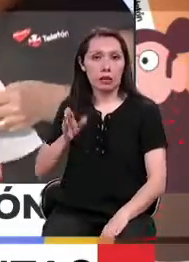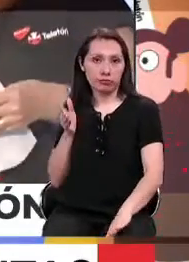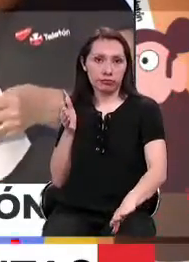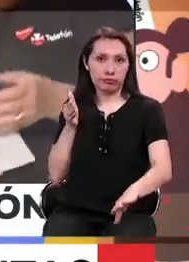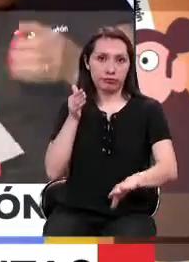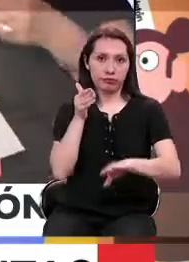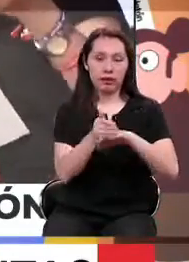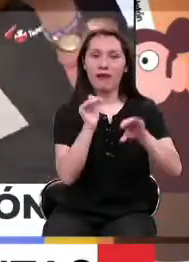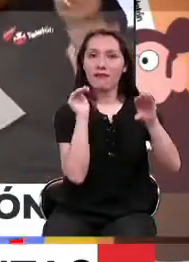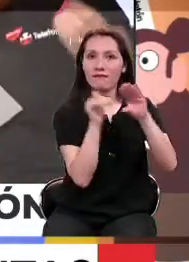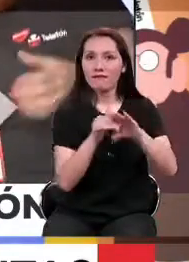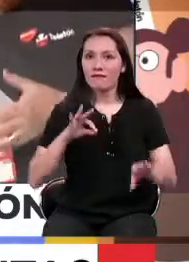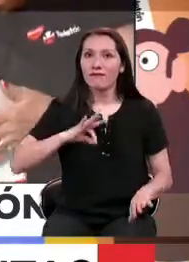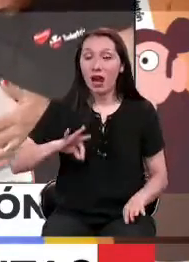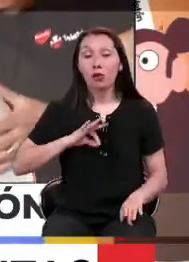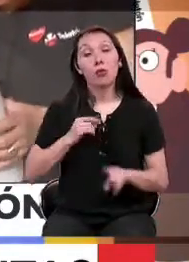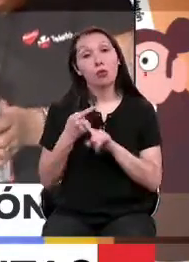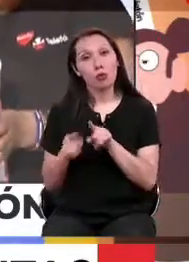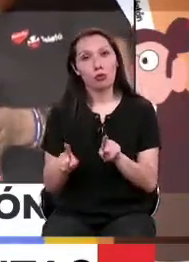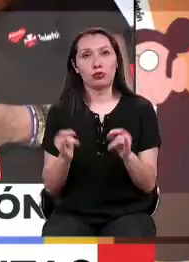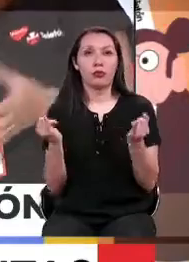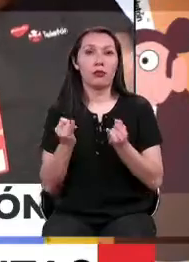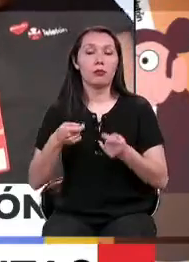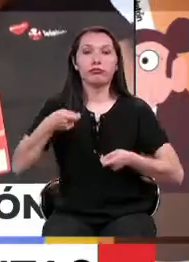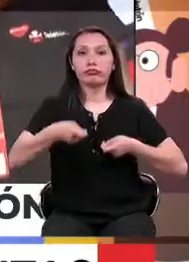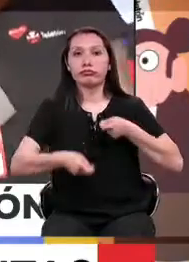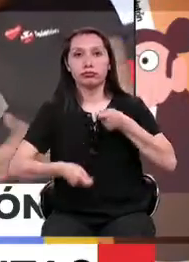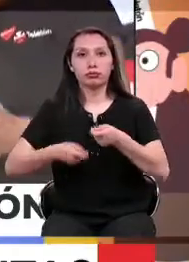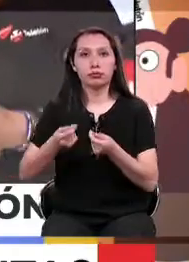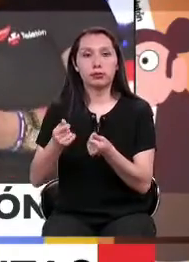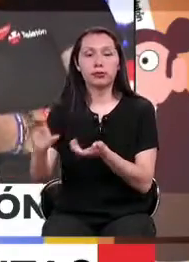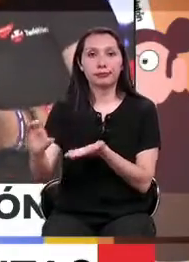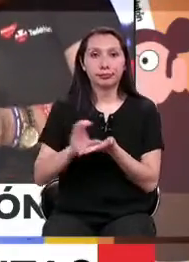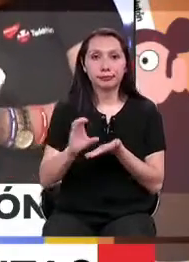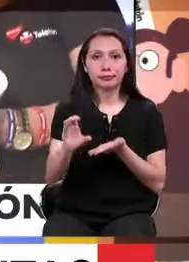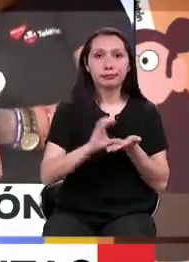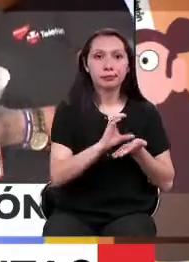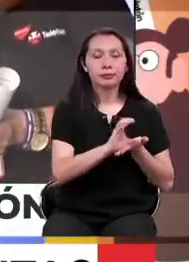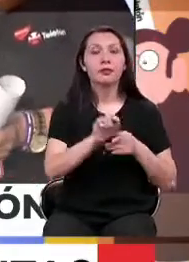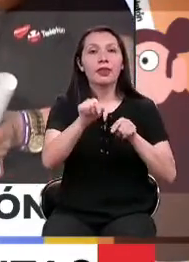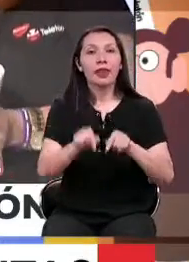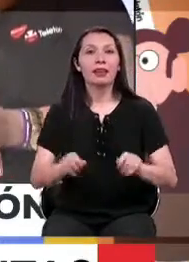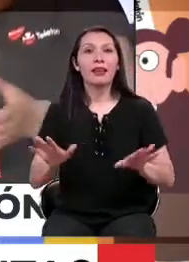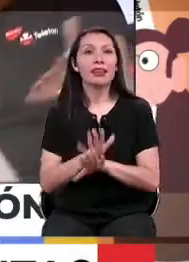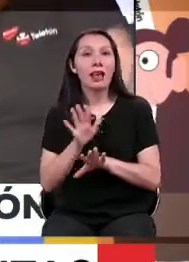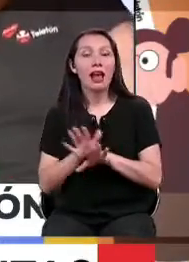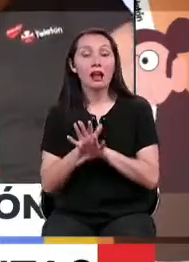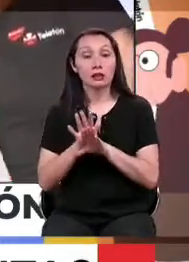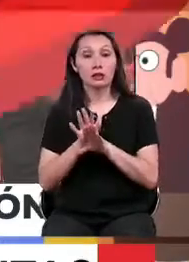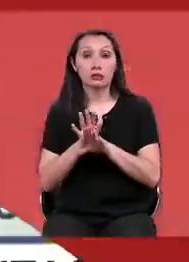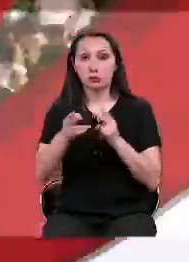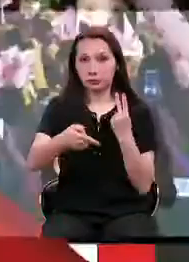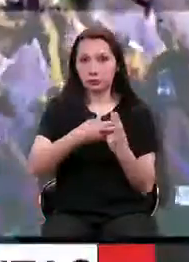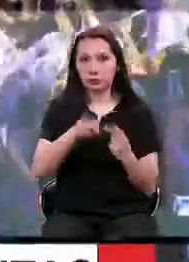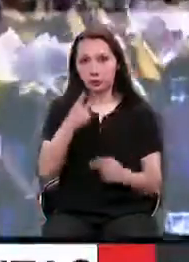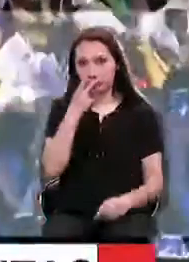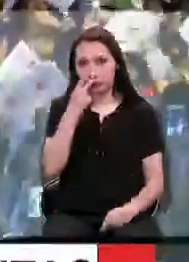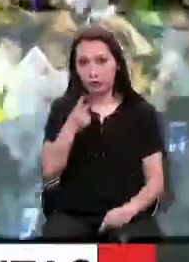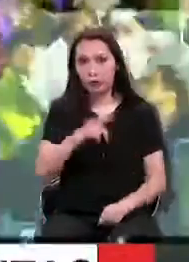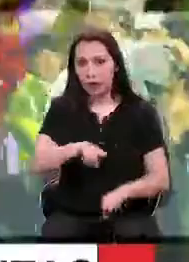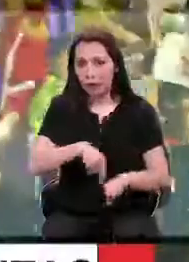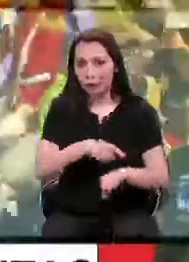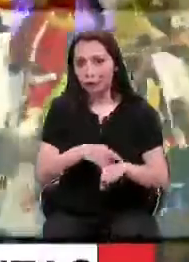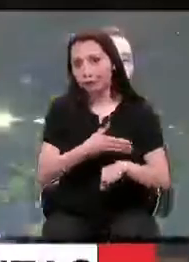Chile y algunas otras donaciones que estamos recibiendo aquí en el Teatro Teletón, que ustedes las han visto a lo largo de estas